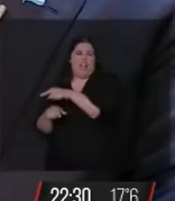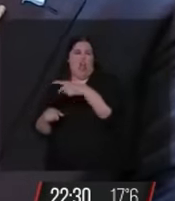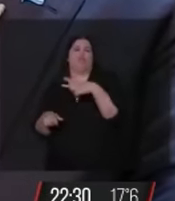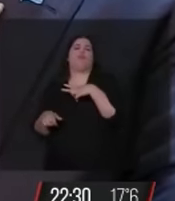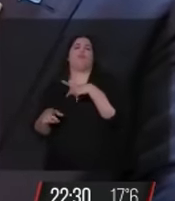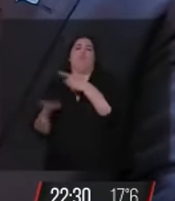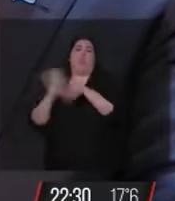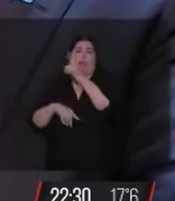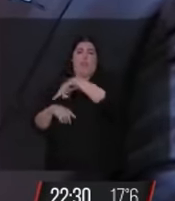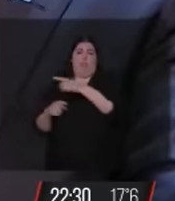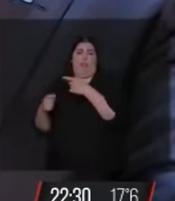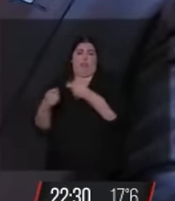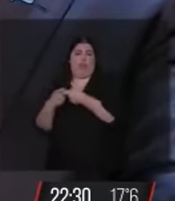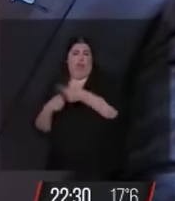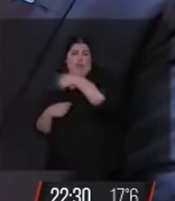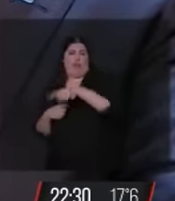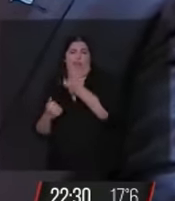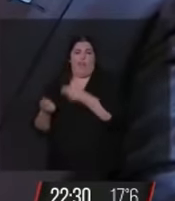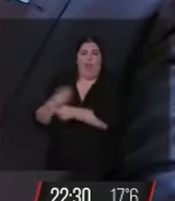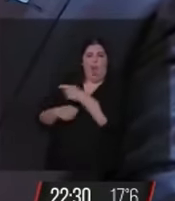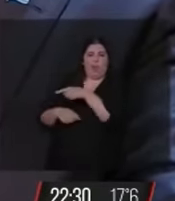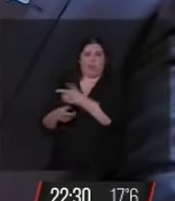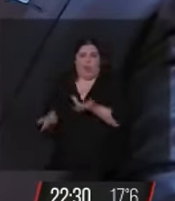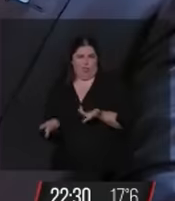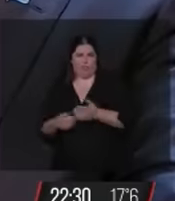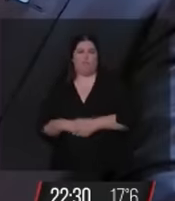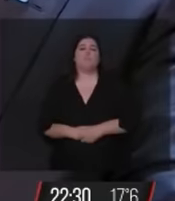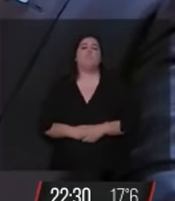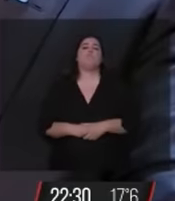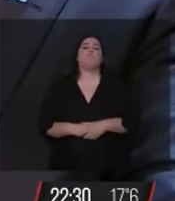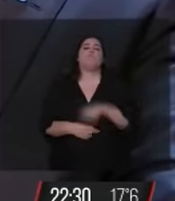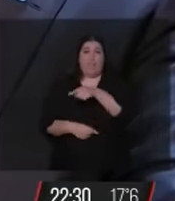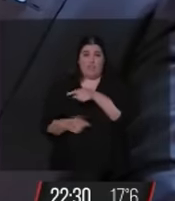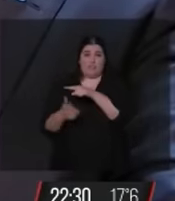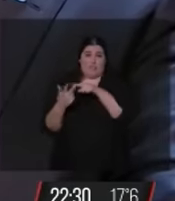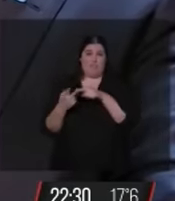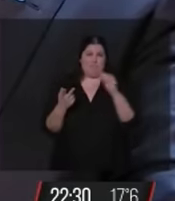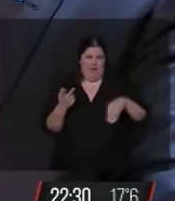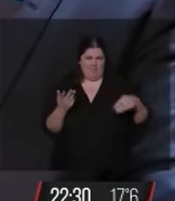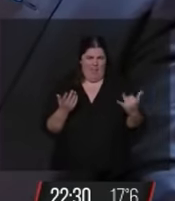ellos son amigos tuyos o tenés negocios con ellos. No solo eso, sino que además,